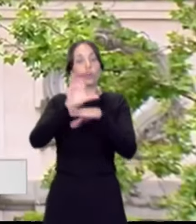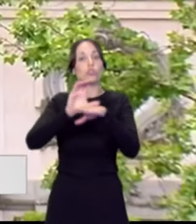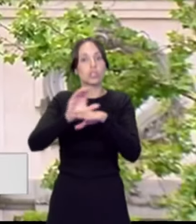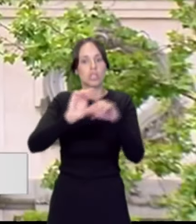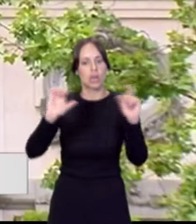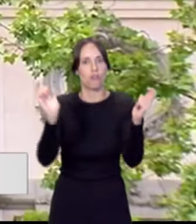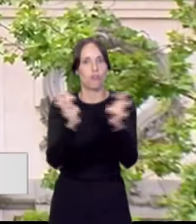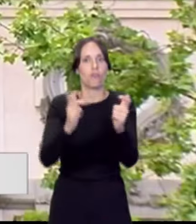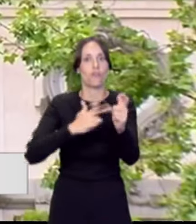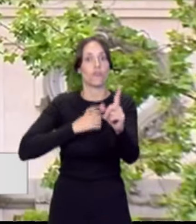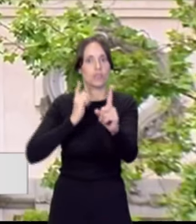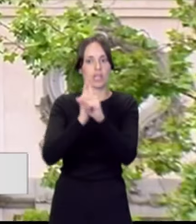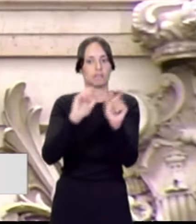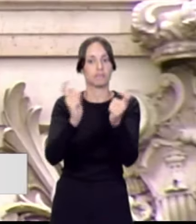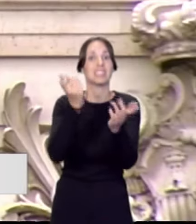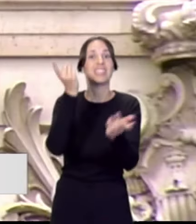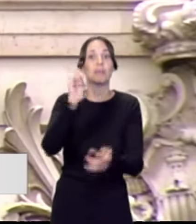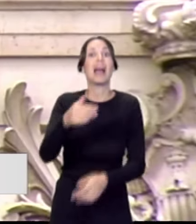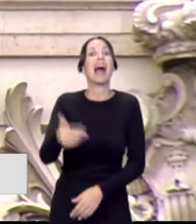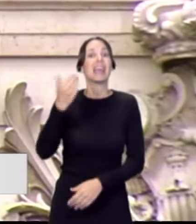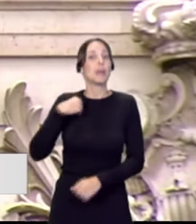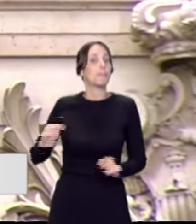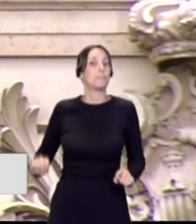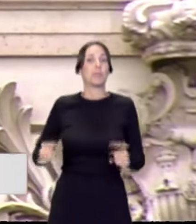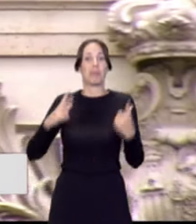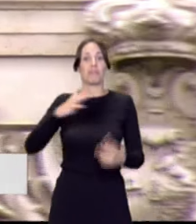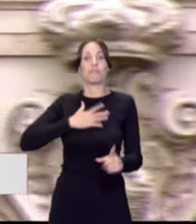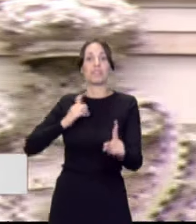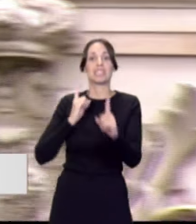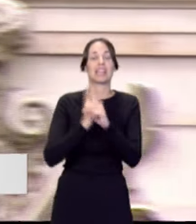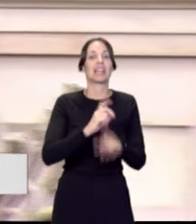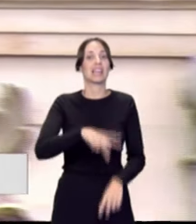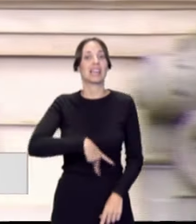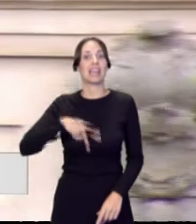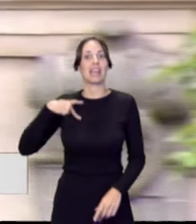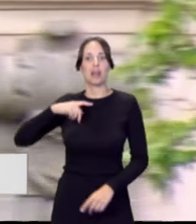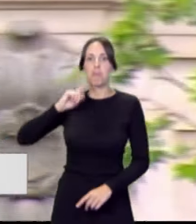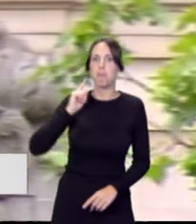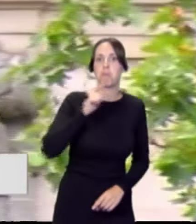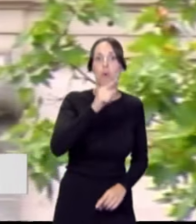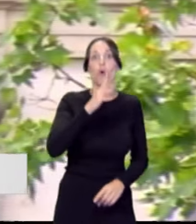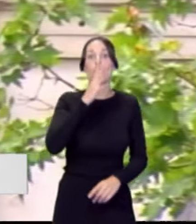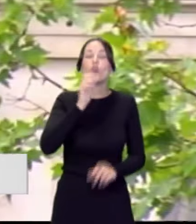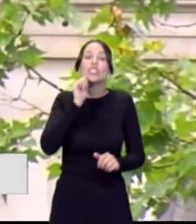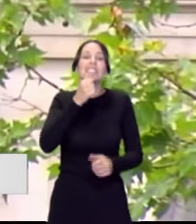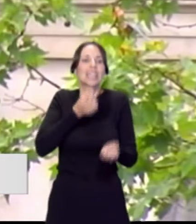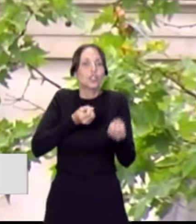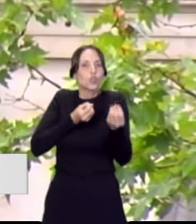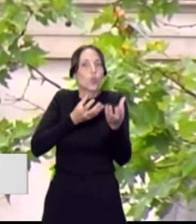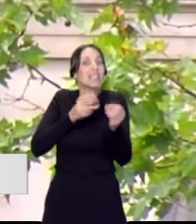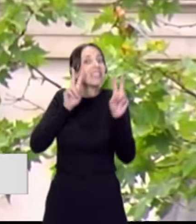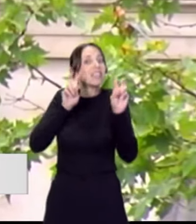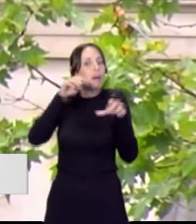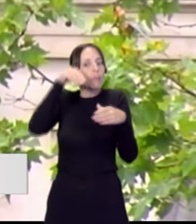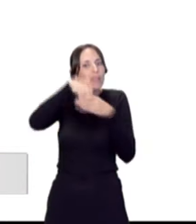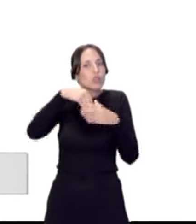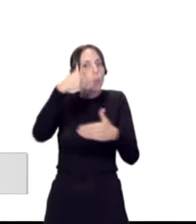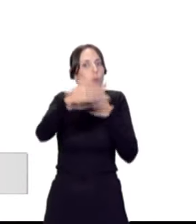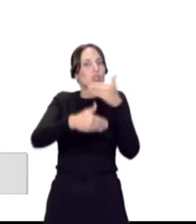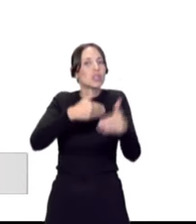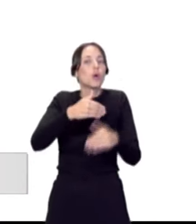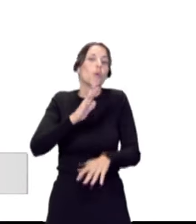se convirtió ayer en el primer fiscal general imputado por el Supremo en democracia por un delito de revelación de secretos sobre el procedimiento por